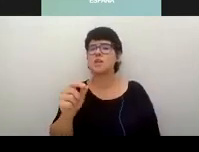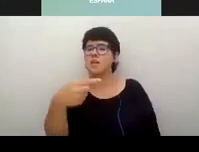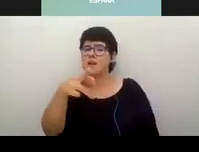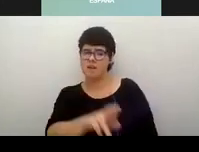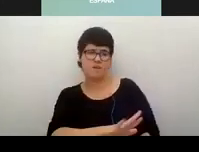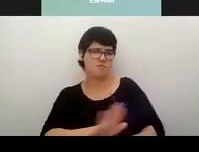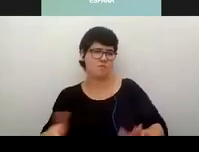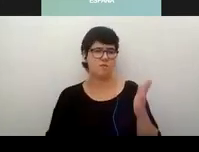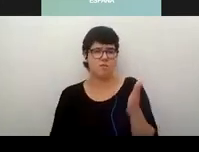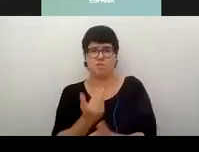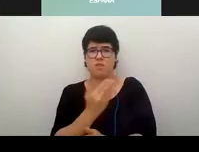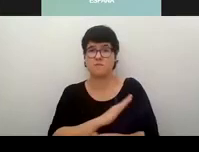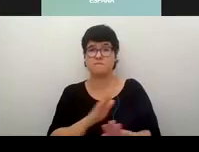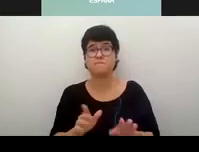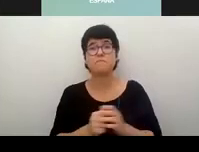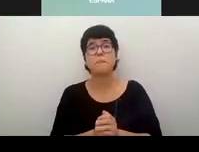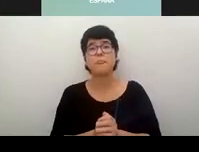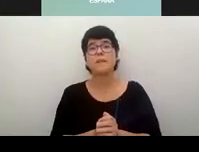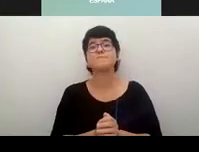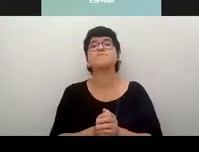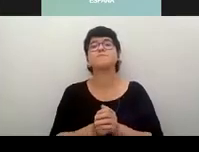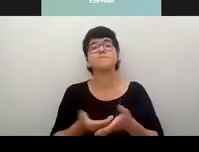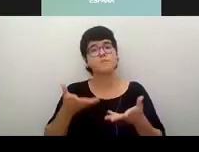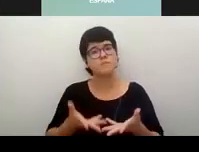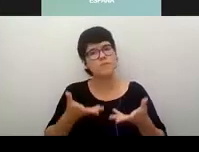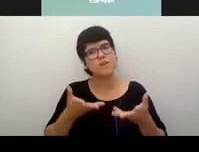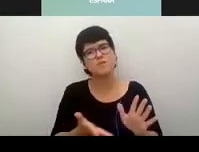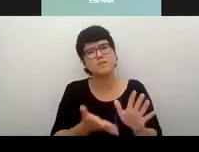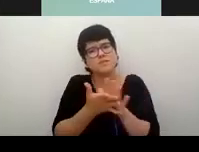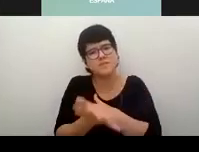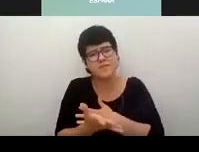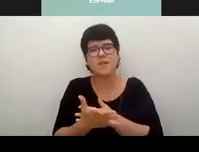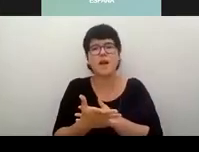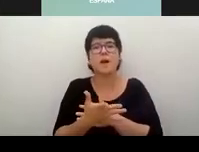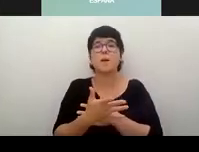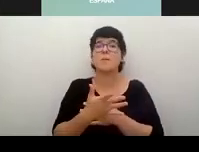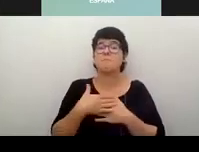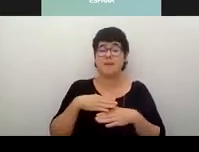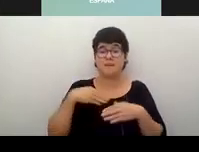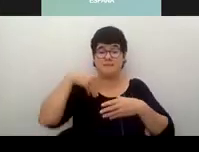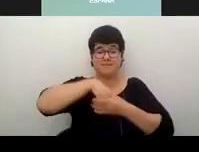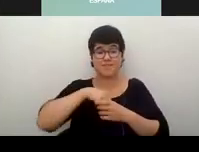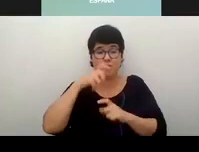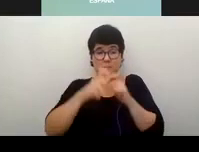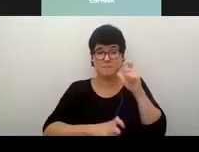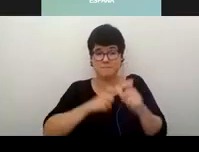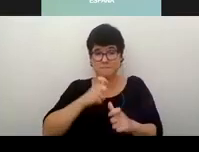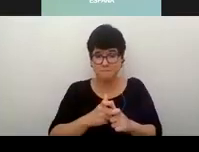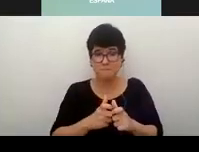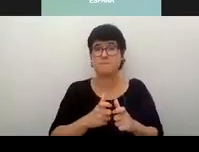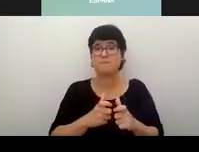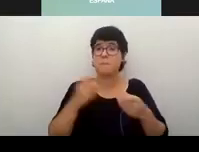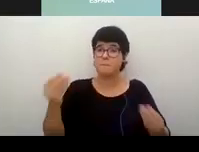es esencial, nos puede ayudar a elegir entre una microbiota u otra, es decir, nos puede ayudar a